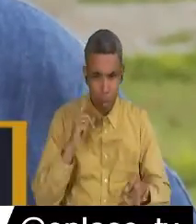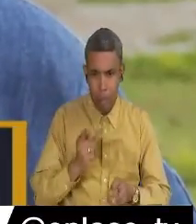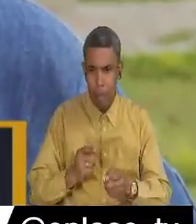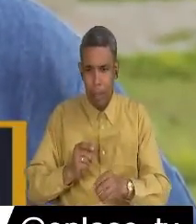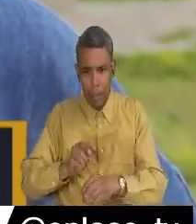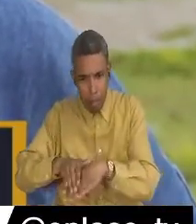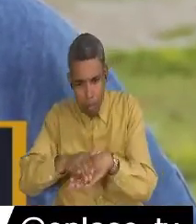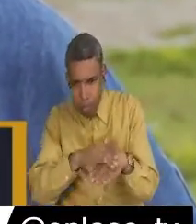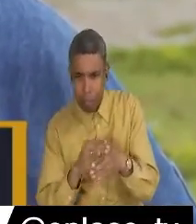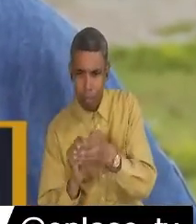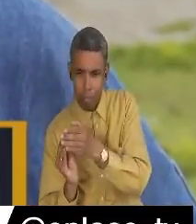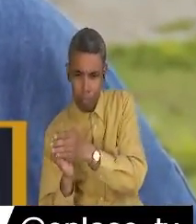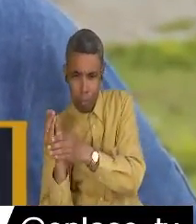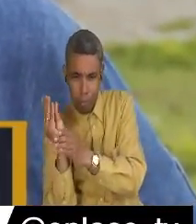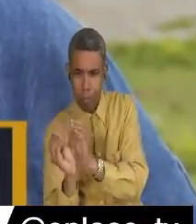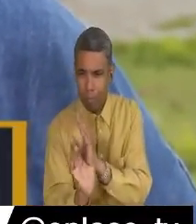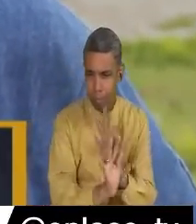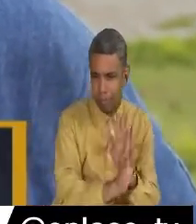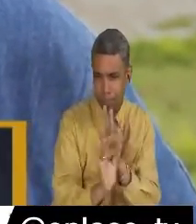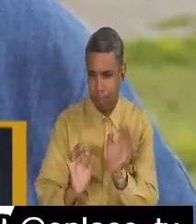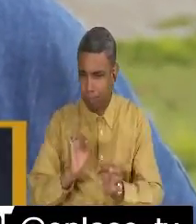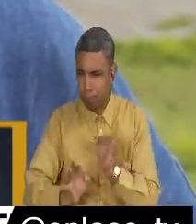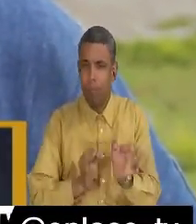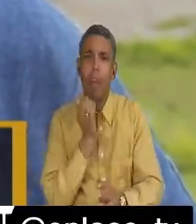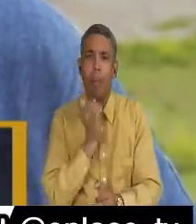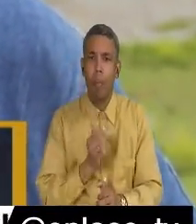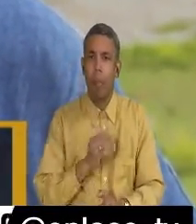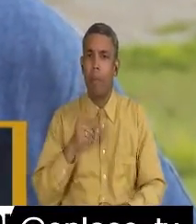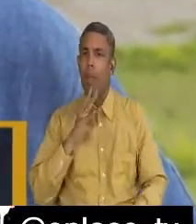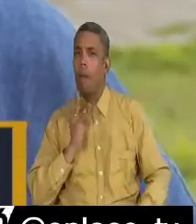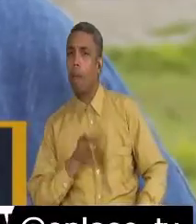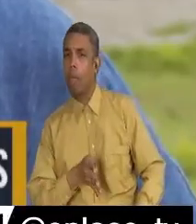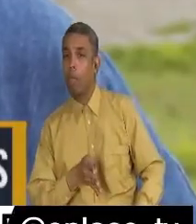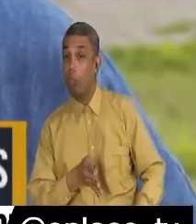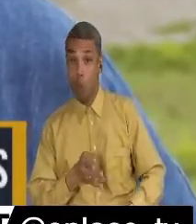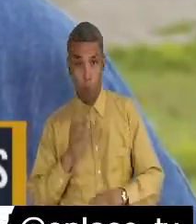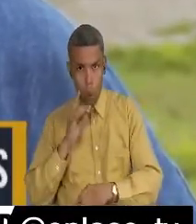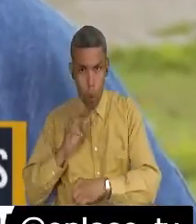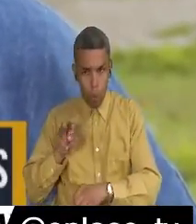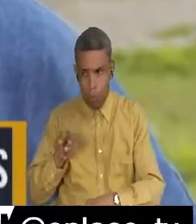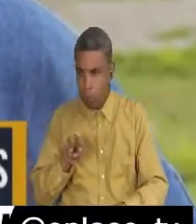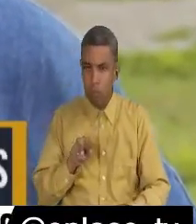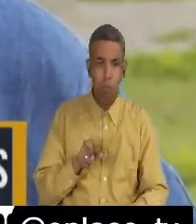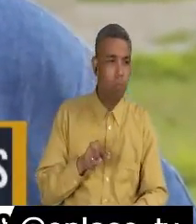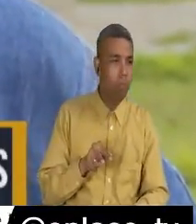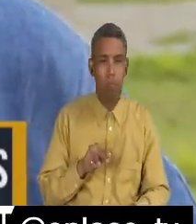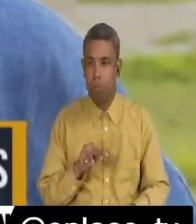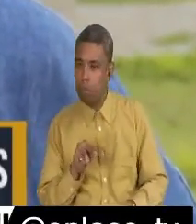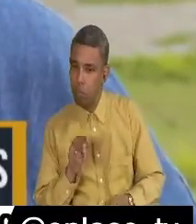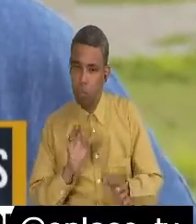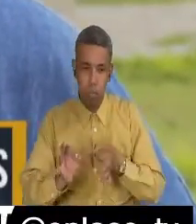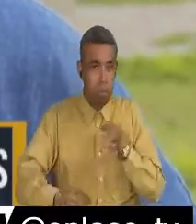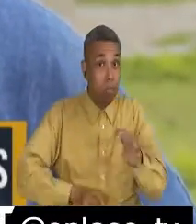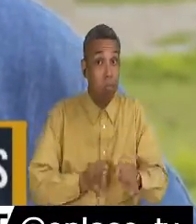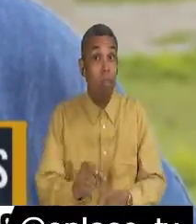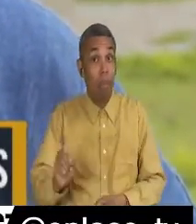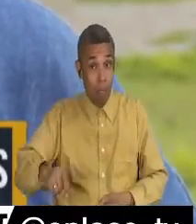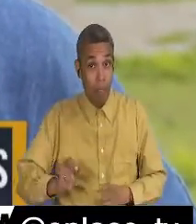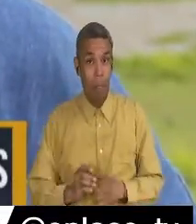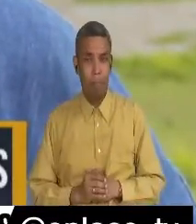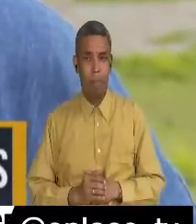nosotros brindar todo el apoyo y que la comunidad no responda. Entonces lo que estamos es seleccionando los clientes en Barranca Bermeja que sean capaces